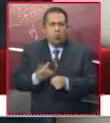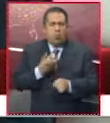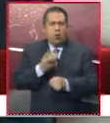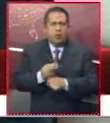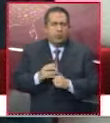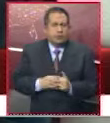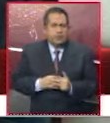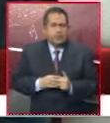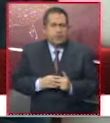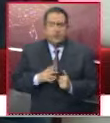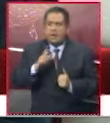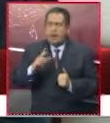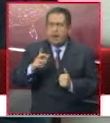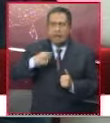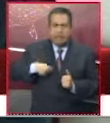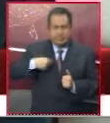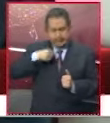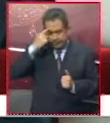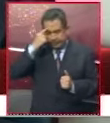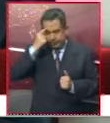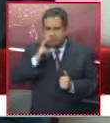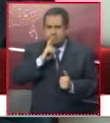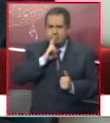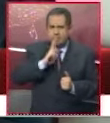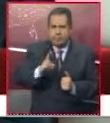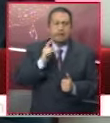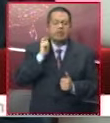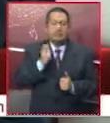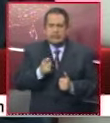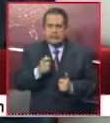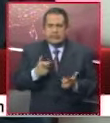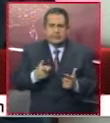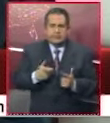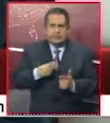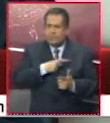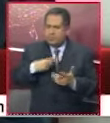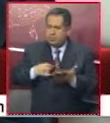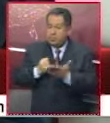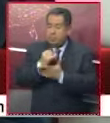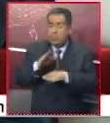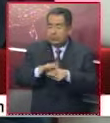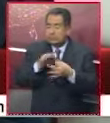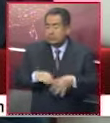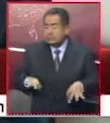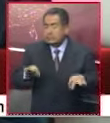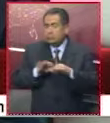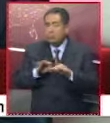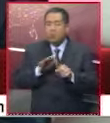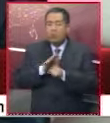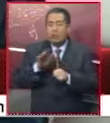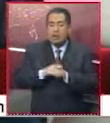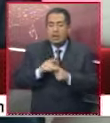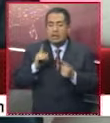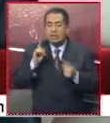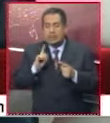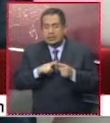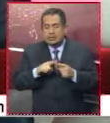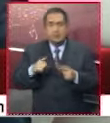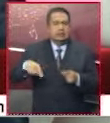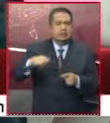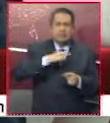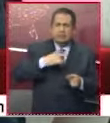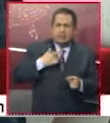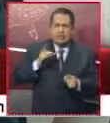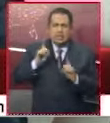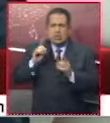Responder estas cuestiones plantea la disyuntiva de determinar lo que es más importante, reducir la percepción de